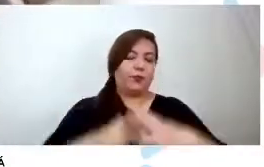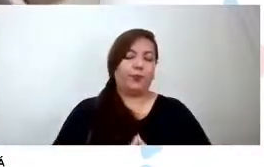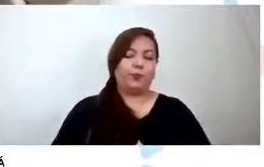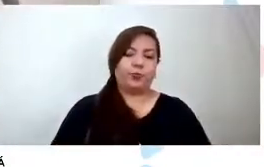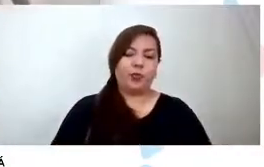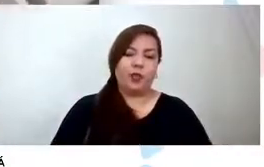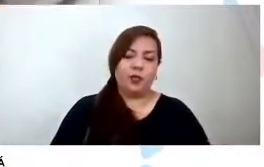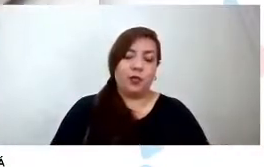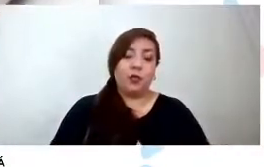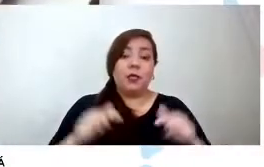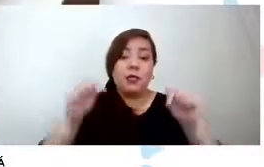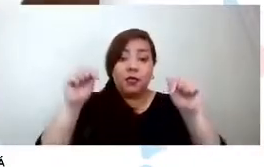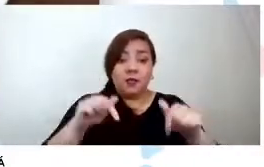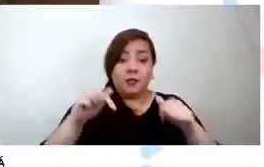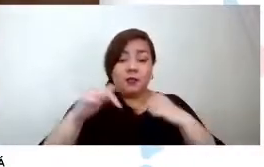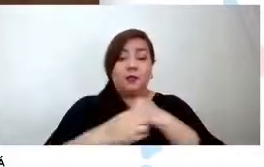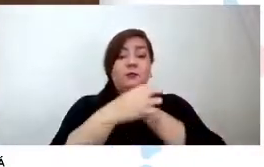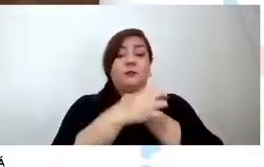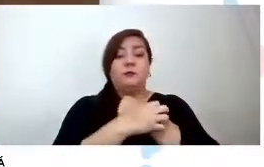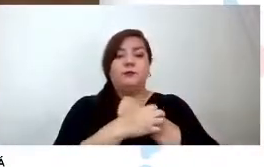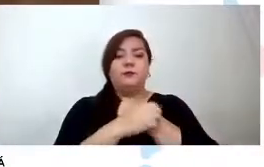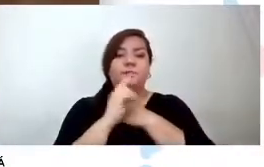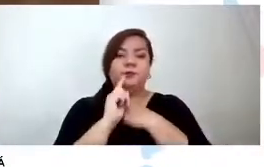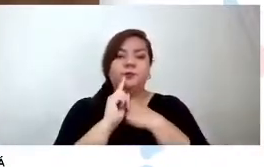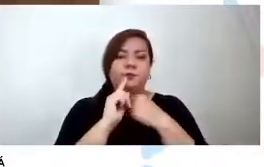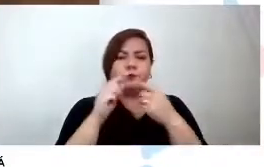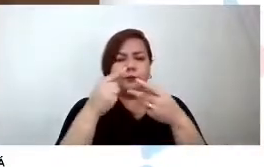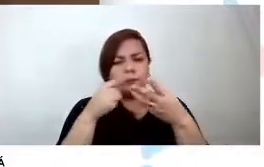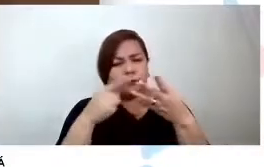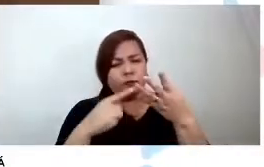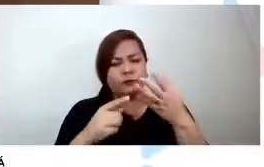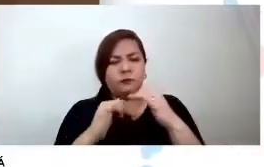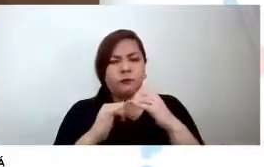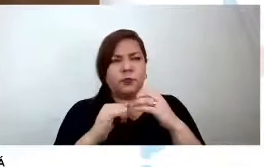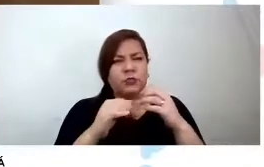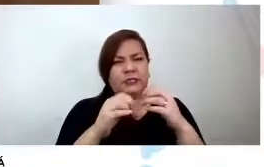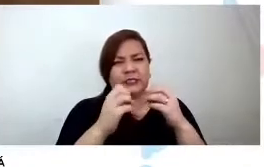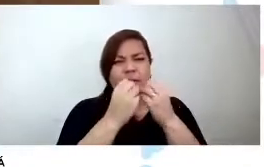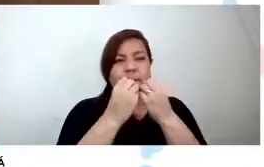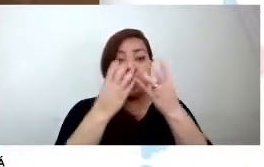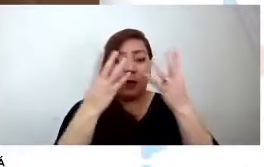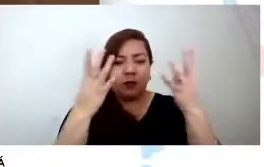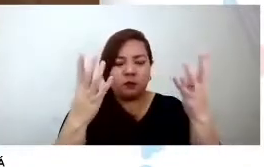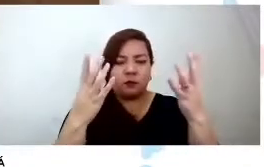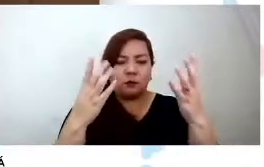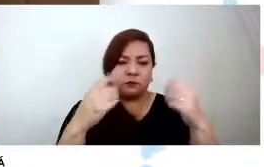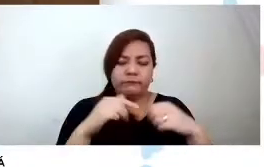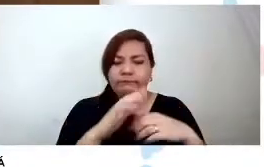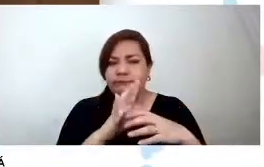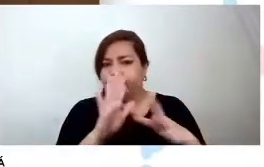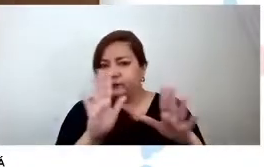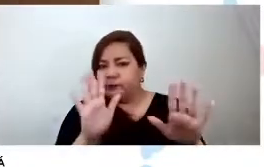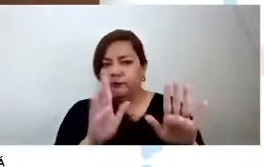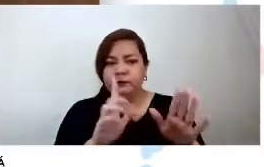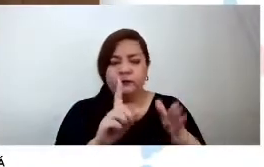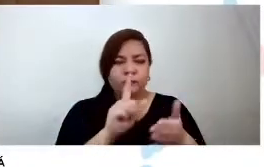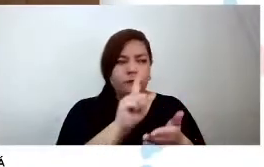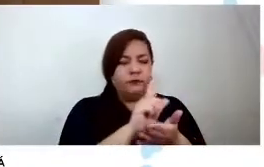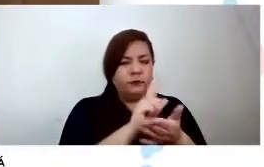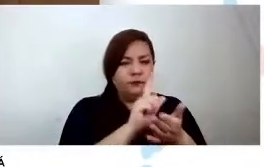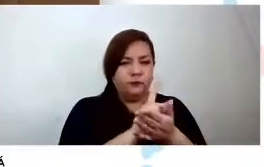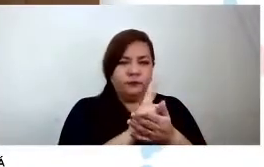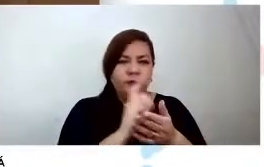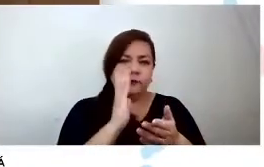región tenemos algunos registros de plantas, pero son sitios que todavía no están bien